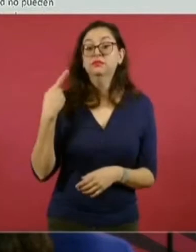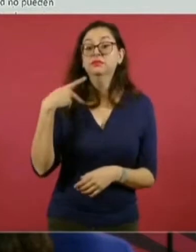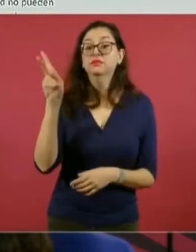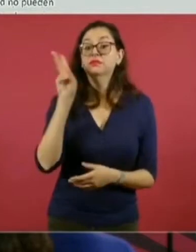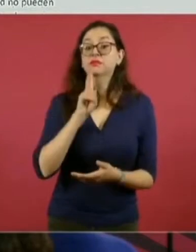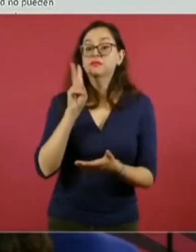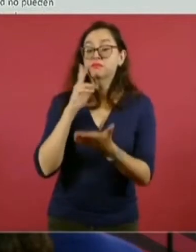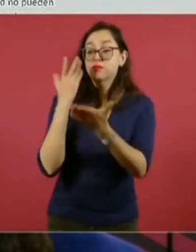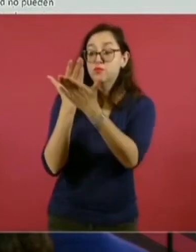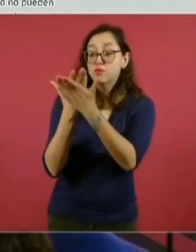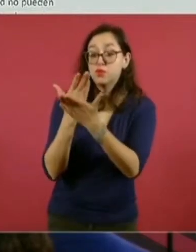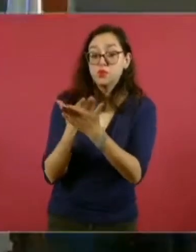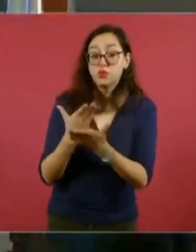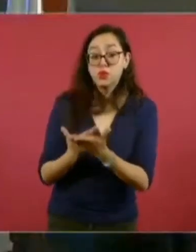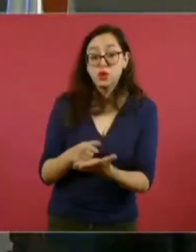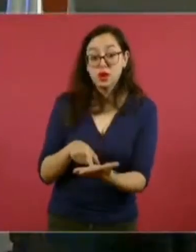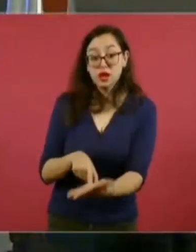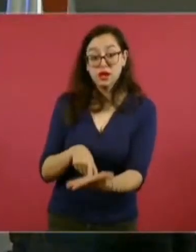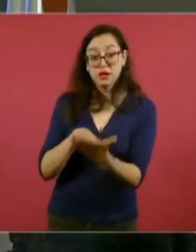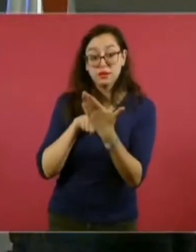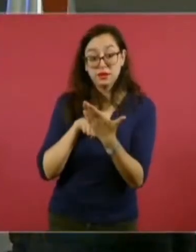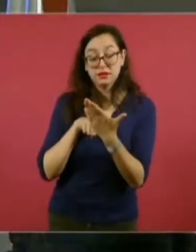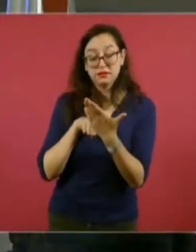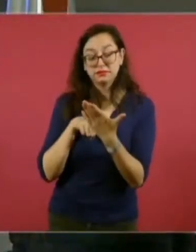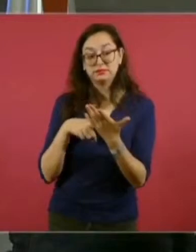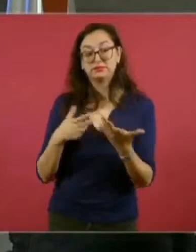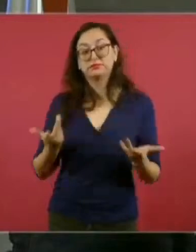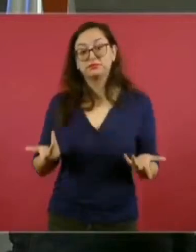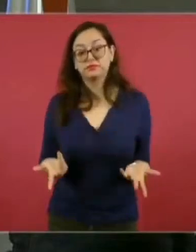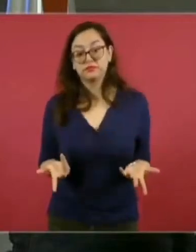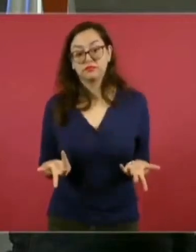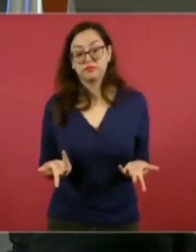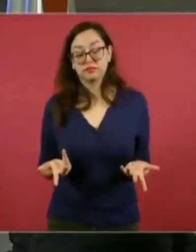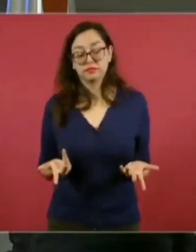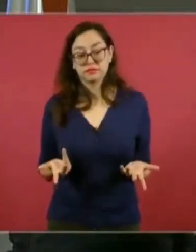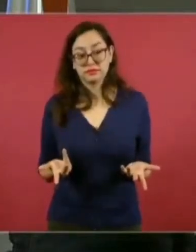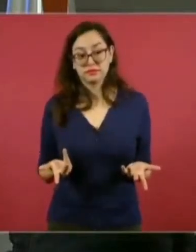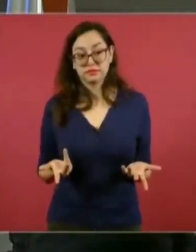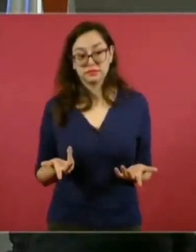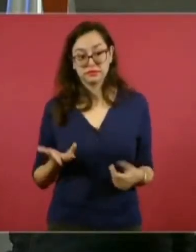no tolerar impunidad de nadie.